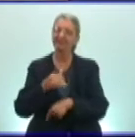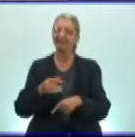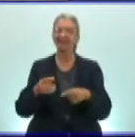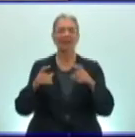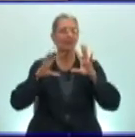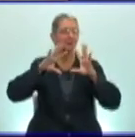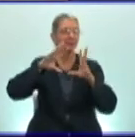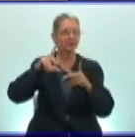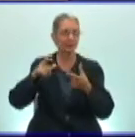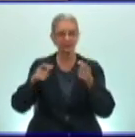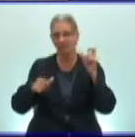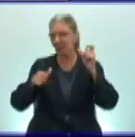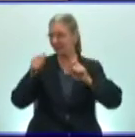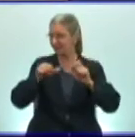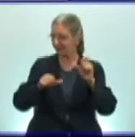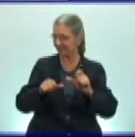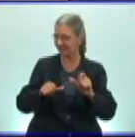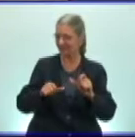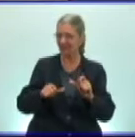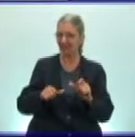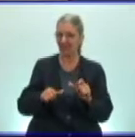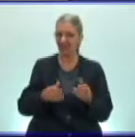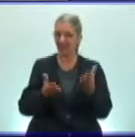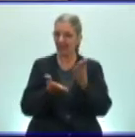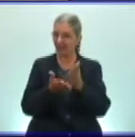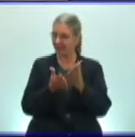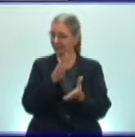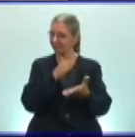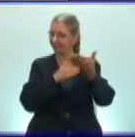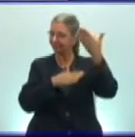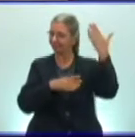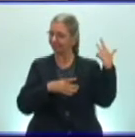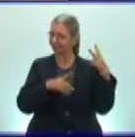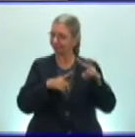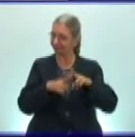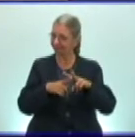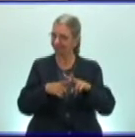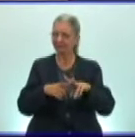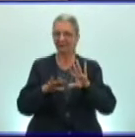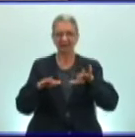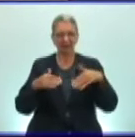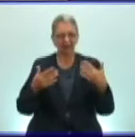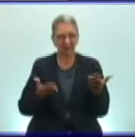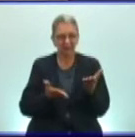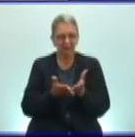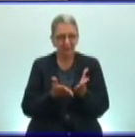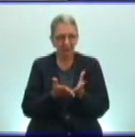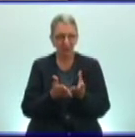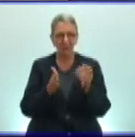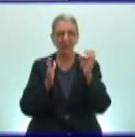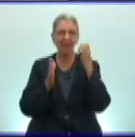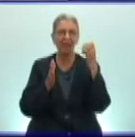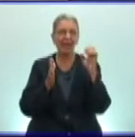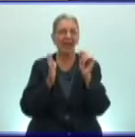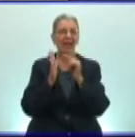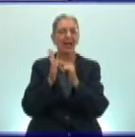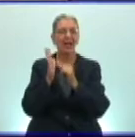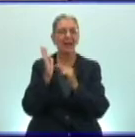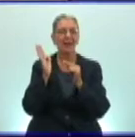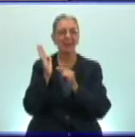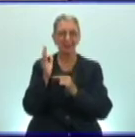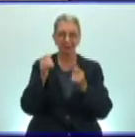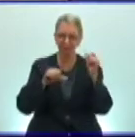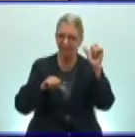de la química. En la teleclase anterior estudiamos los elementos químicos. Hasta el momento se